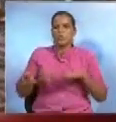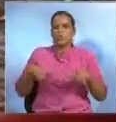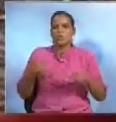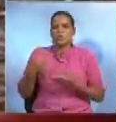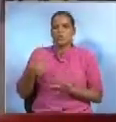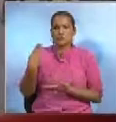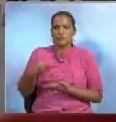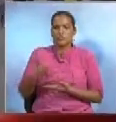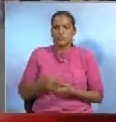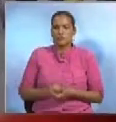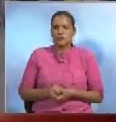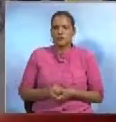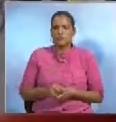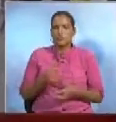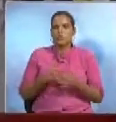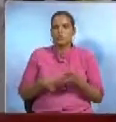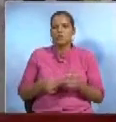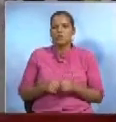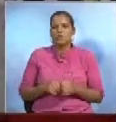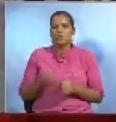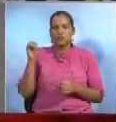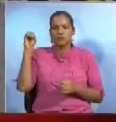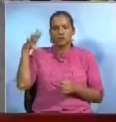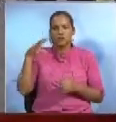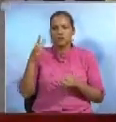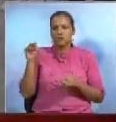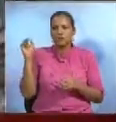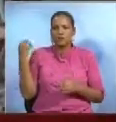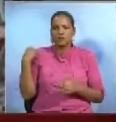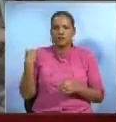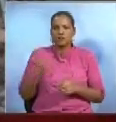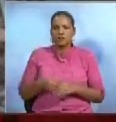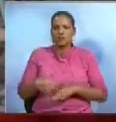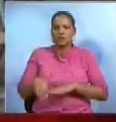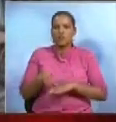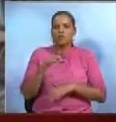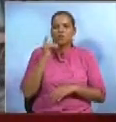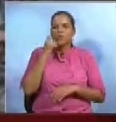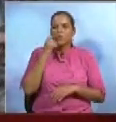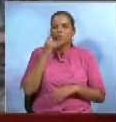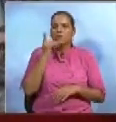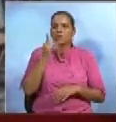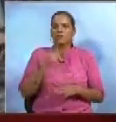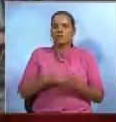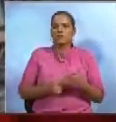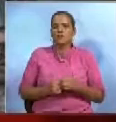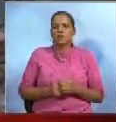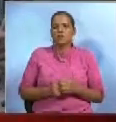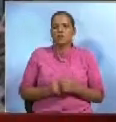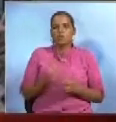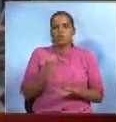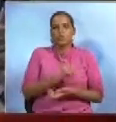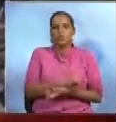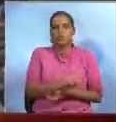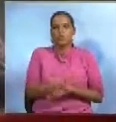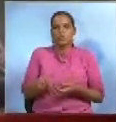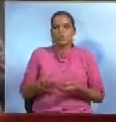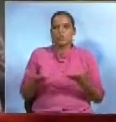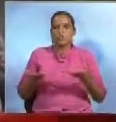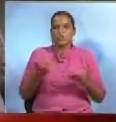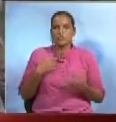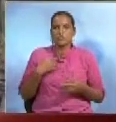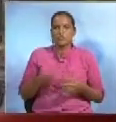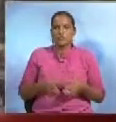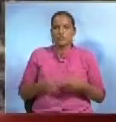donde cayeron, lo que ocasionó la suspensión del servicio. Bolívar indicó que por lo menos quedará un terreno donde colocar